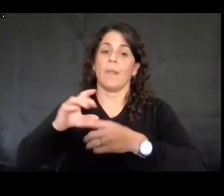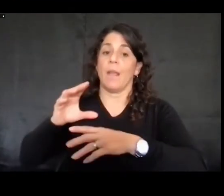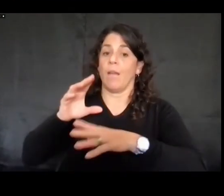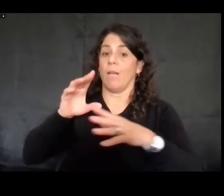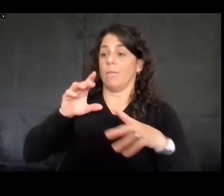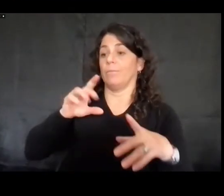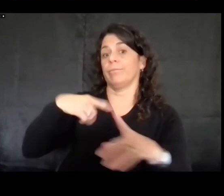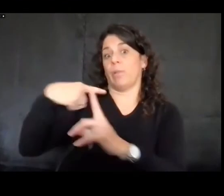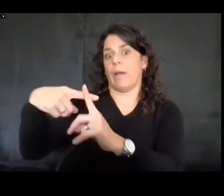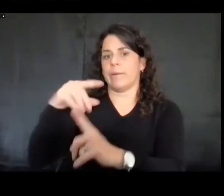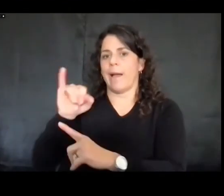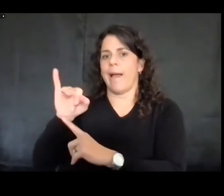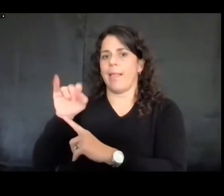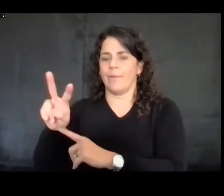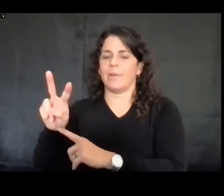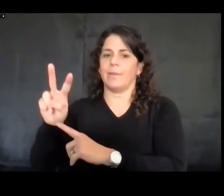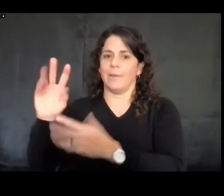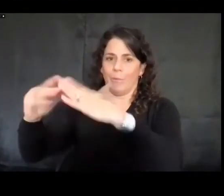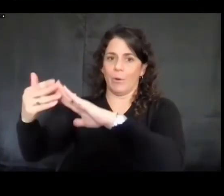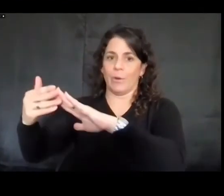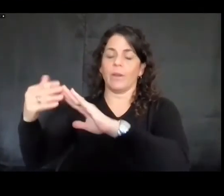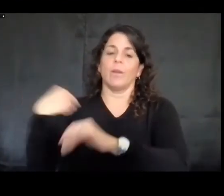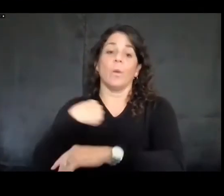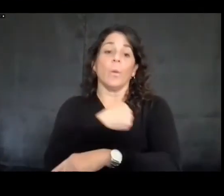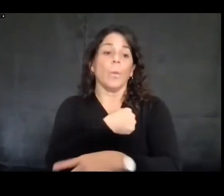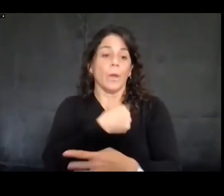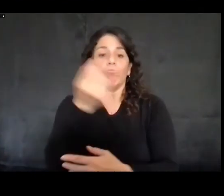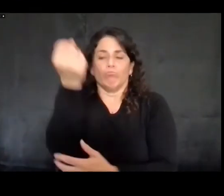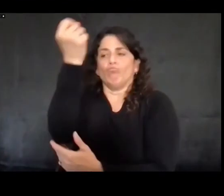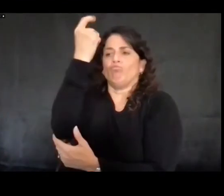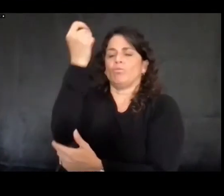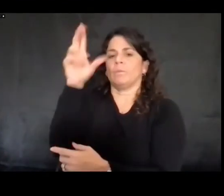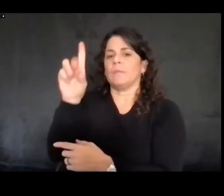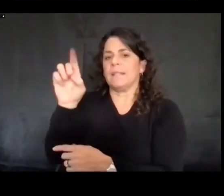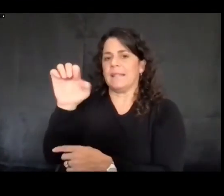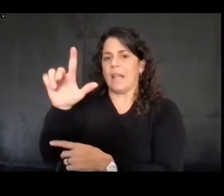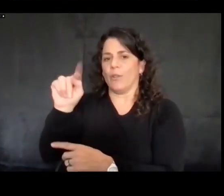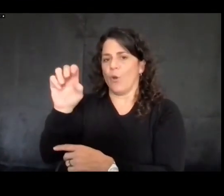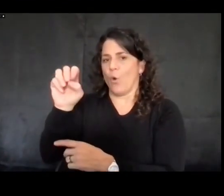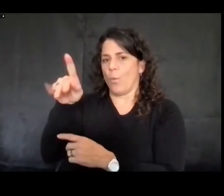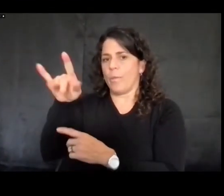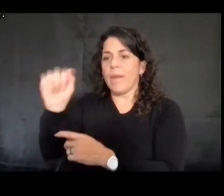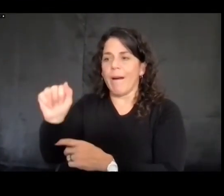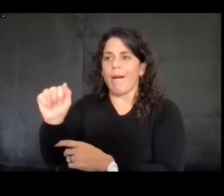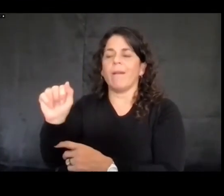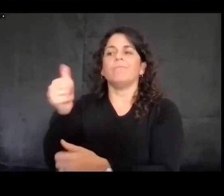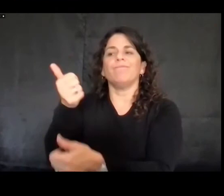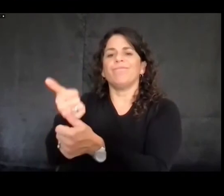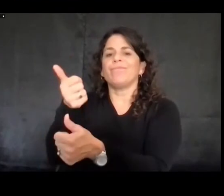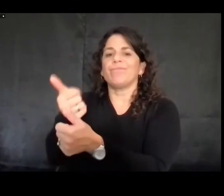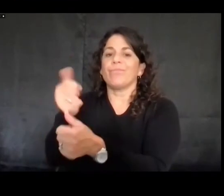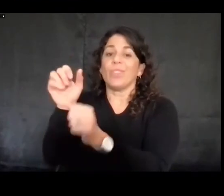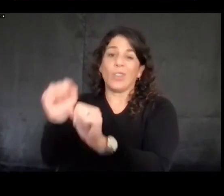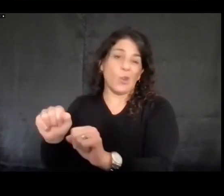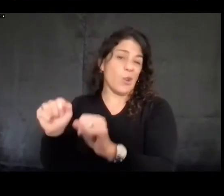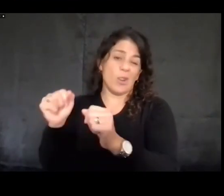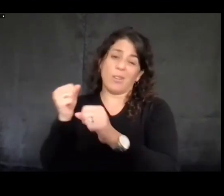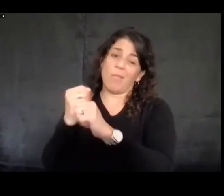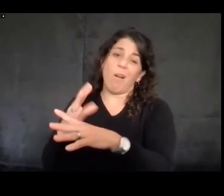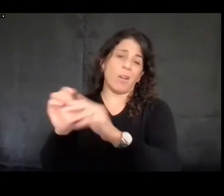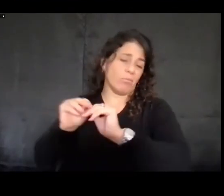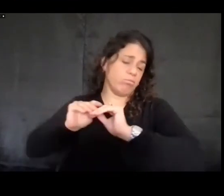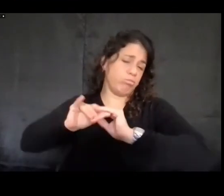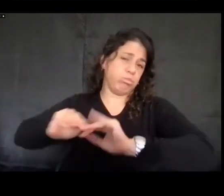y la comunidad y la vista nosotros estamos sabemos que tu top ya puede ser en